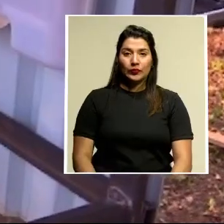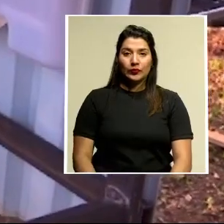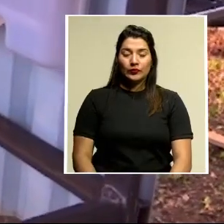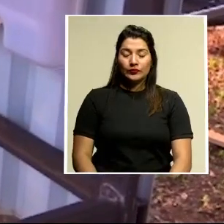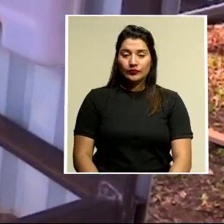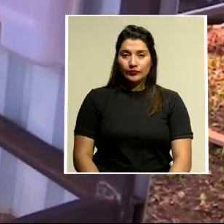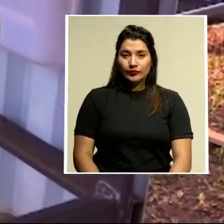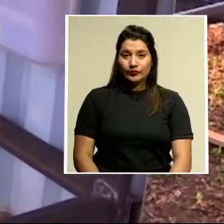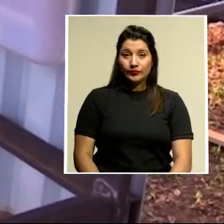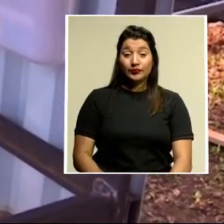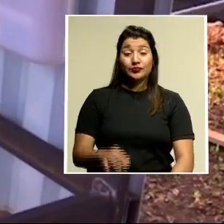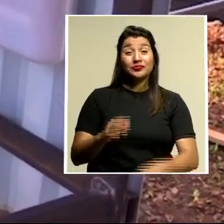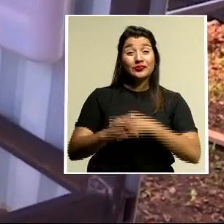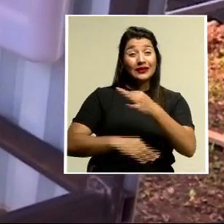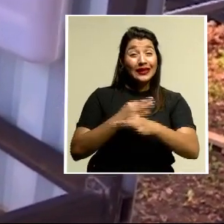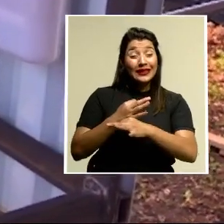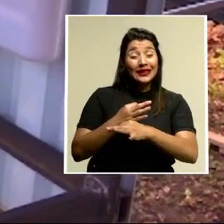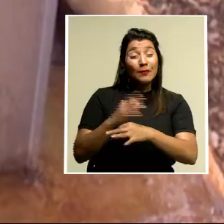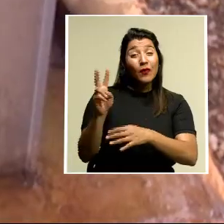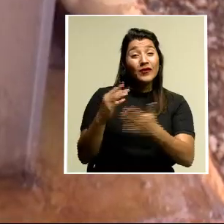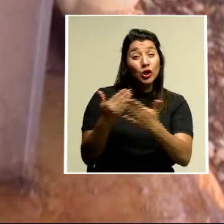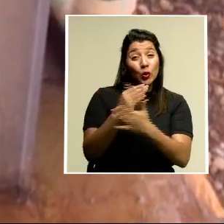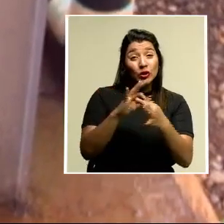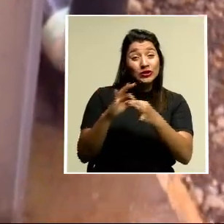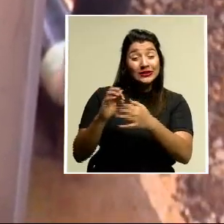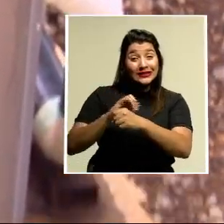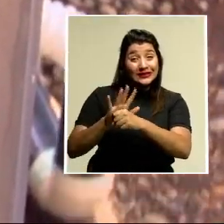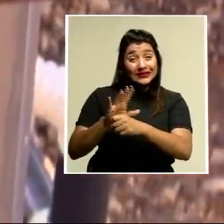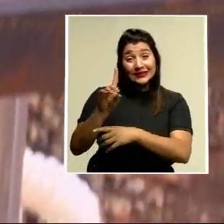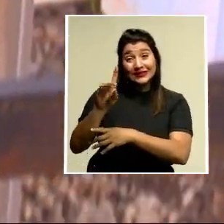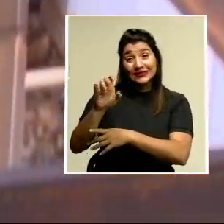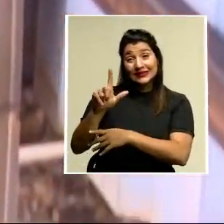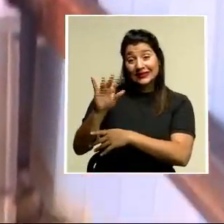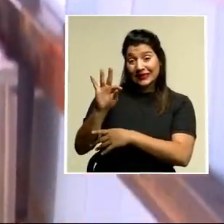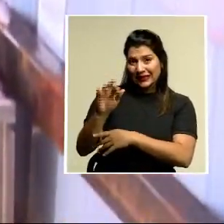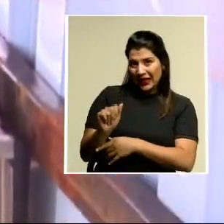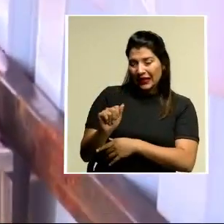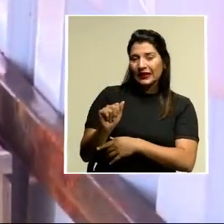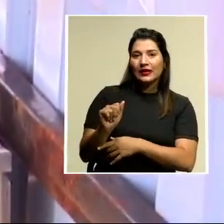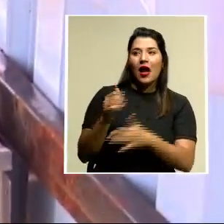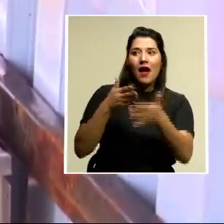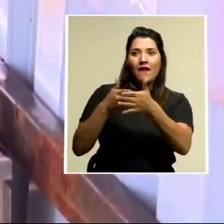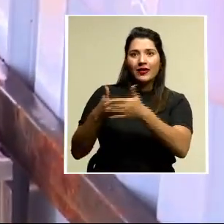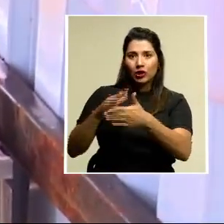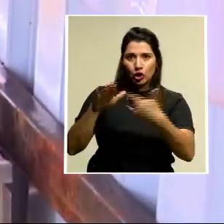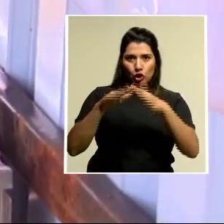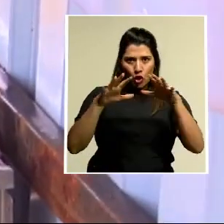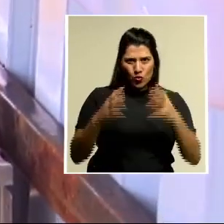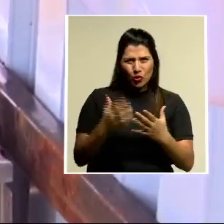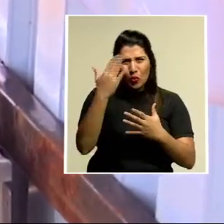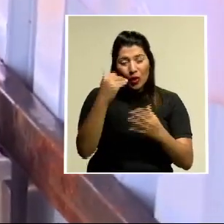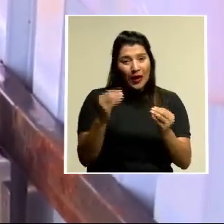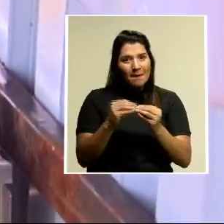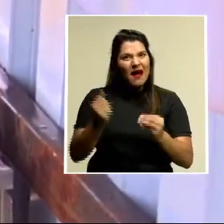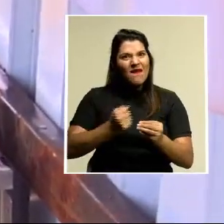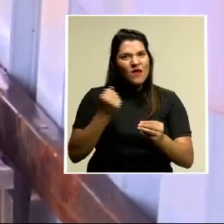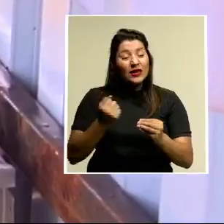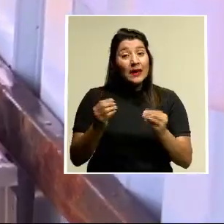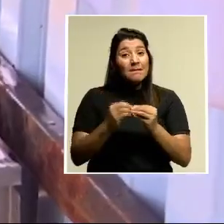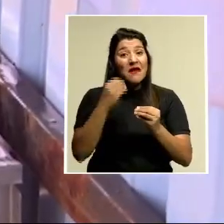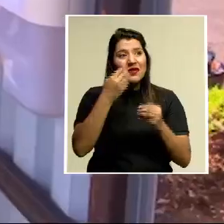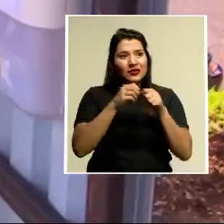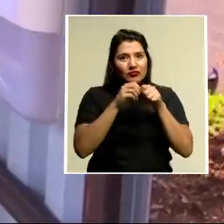profesor e investigador de la Universidad de Costa Rica. Y siguiendo con temas de salud, la Caja informó este viernes que ante un